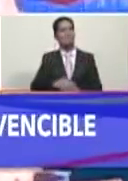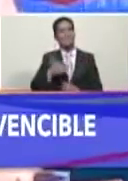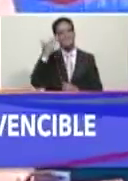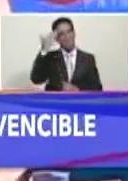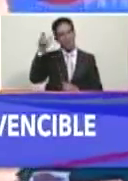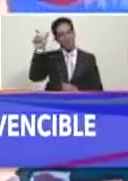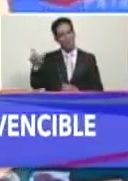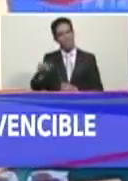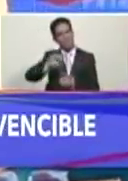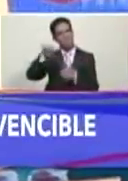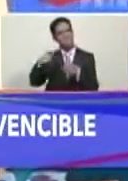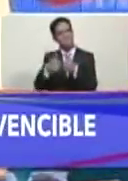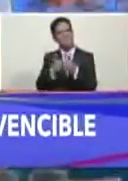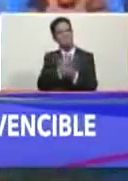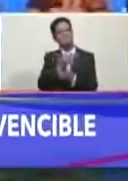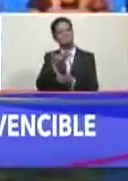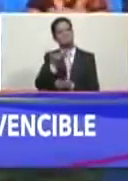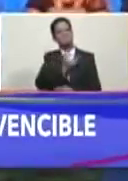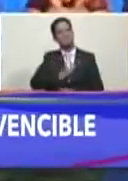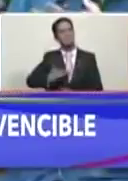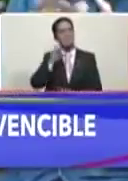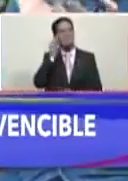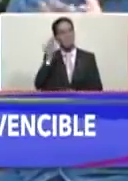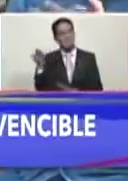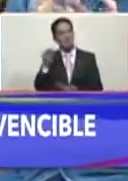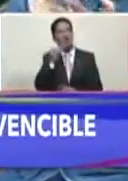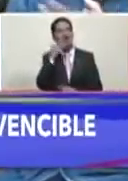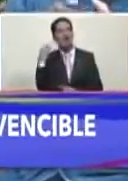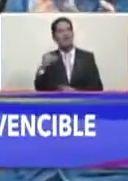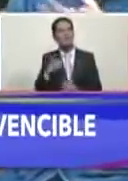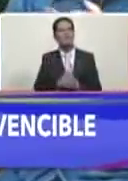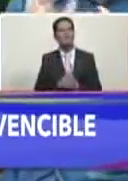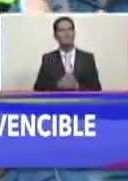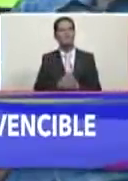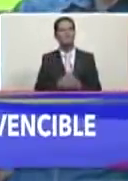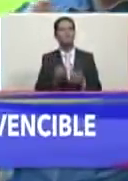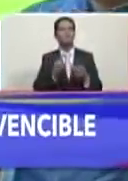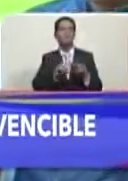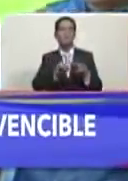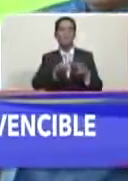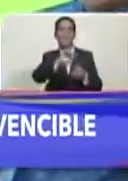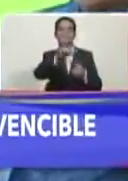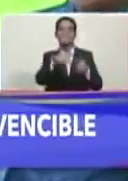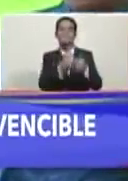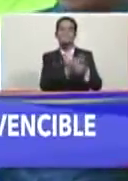ejecutiva, joven vicepresidenta, al vicepresidente Aristóbulo,